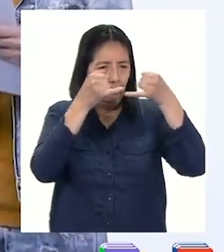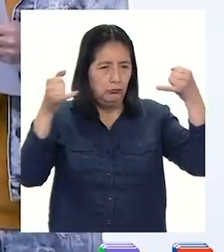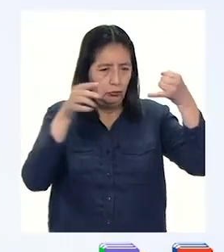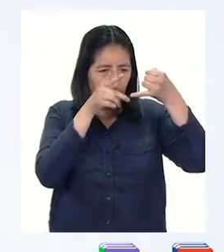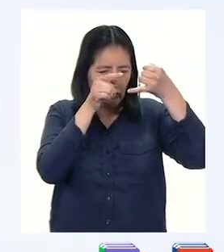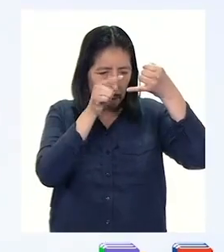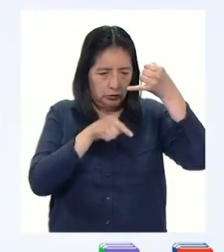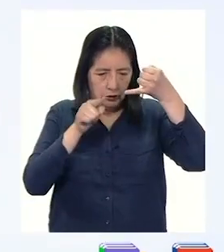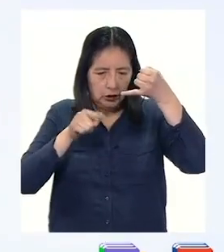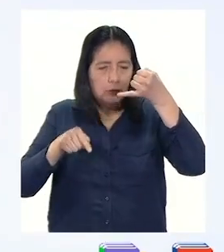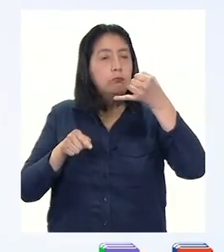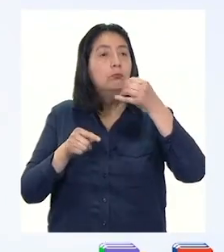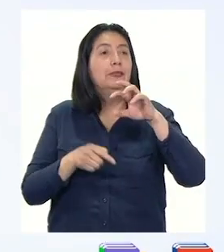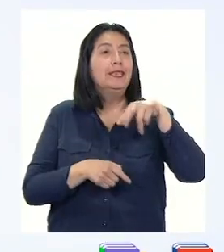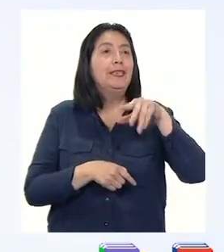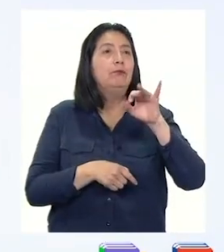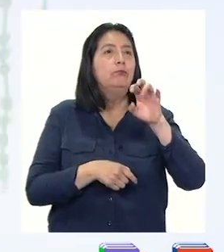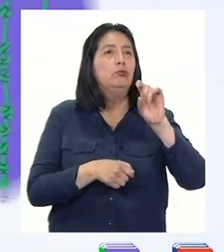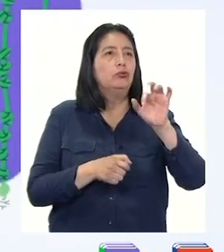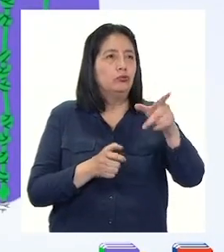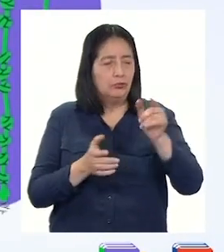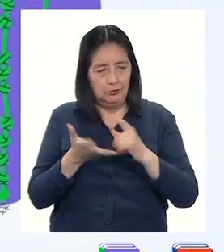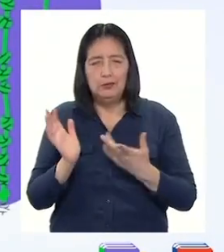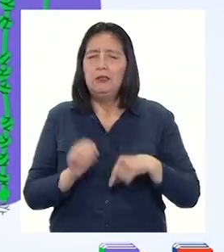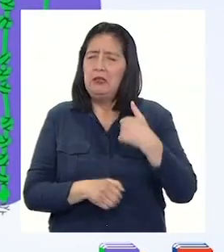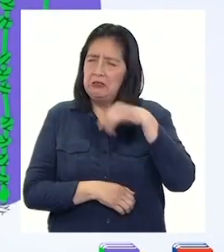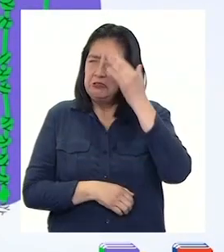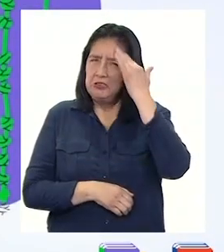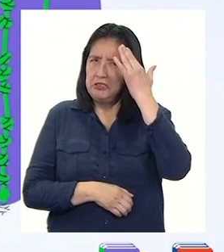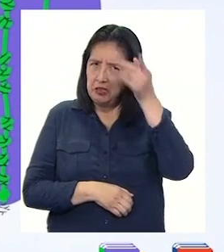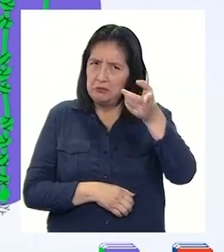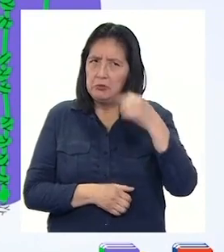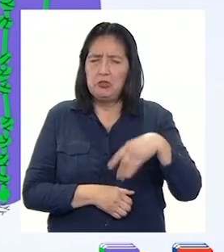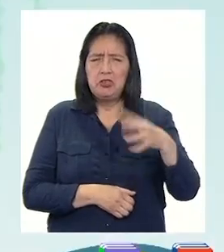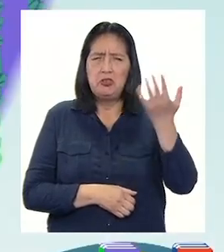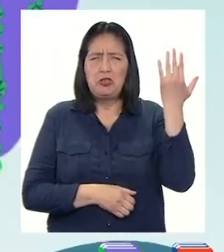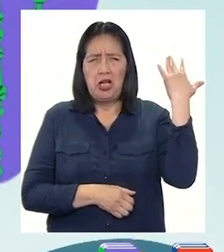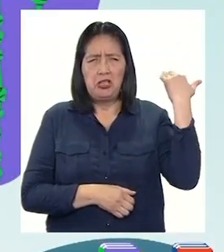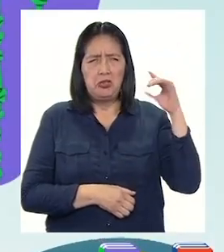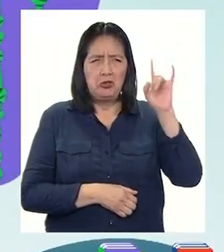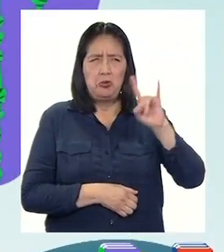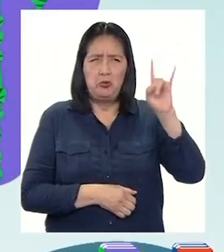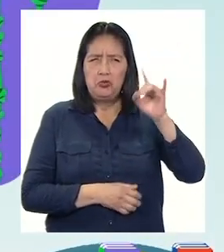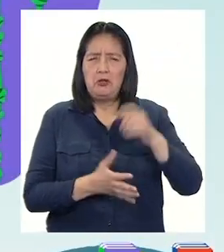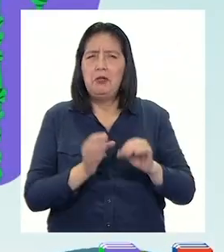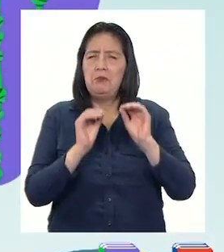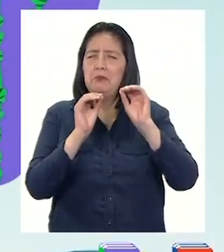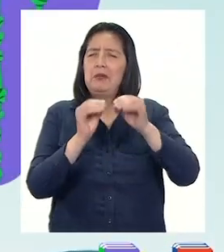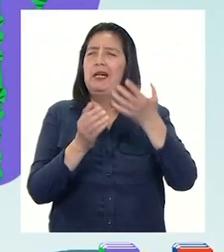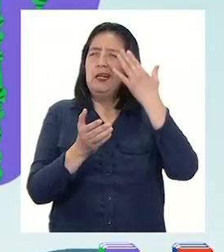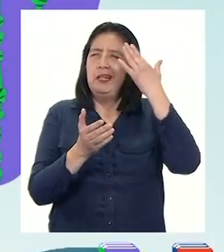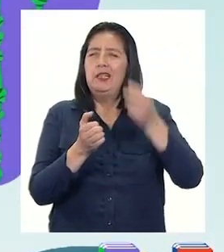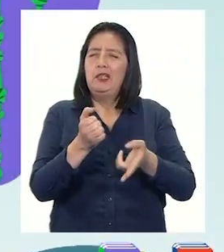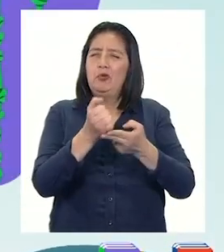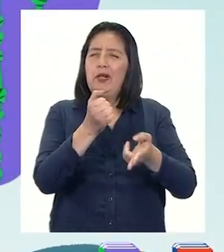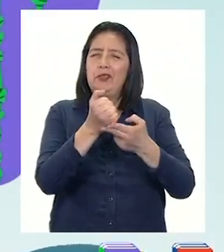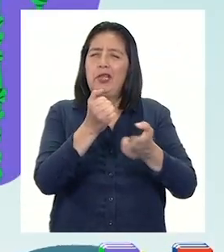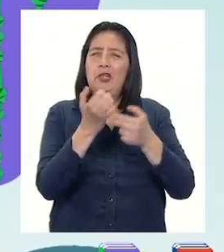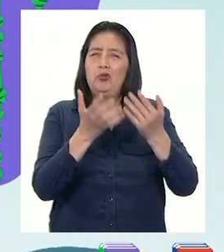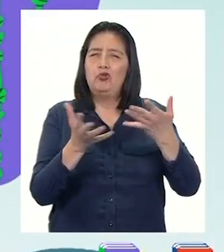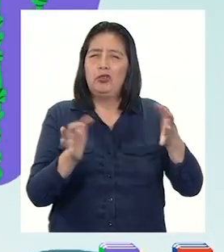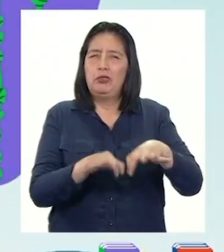atentos. Sí, Patricia. Sabemos que los quipus se usaban para registrar cantidades de cosas